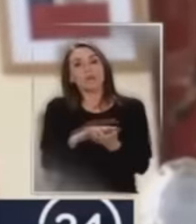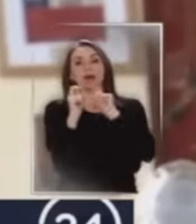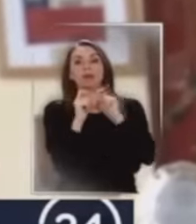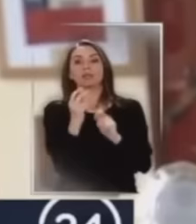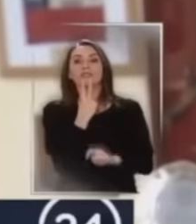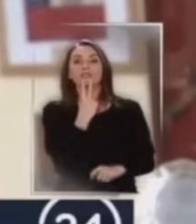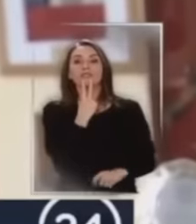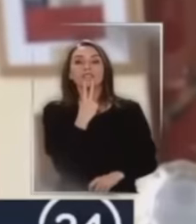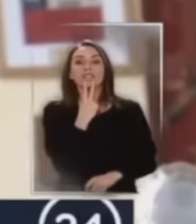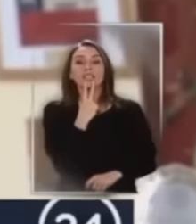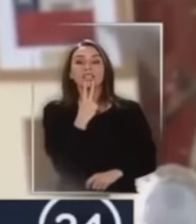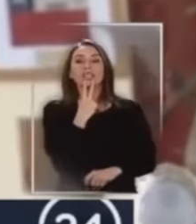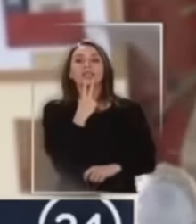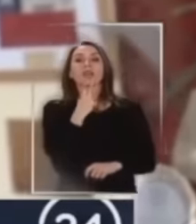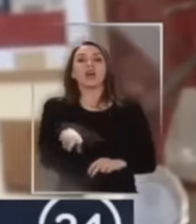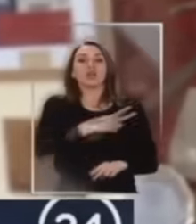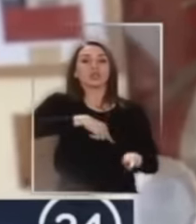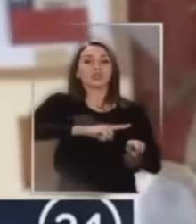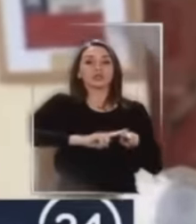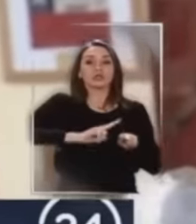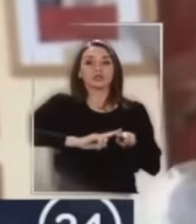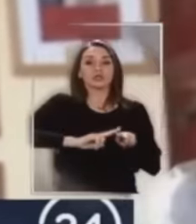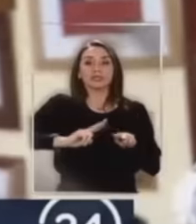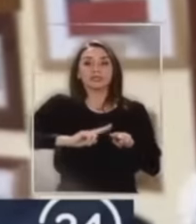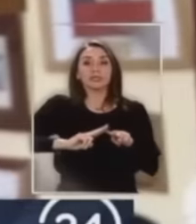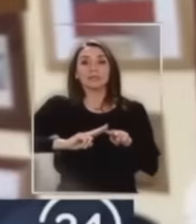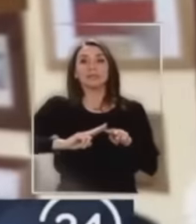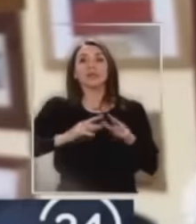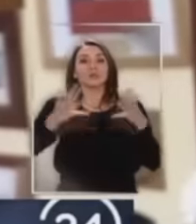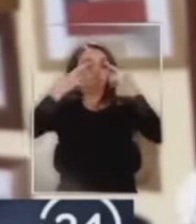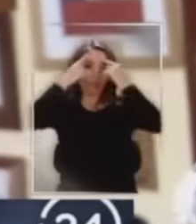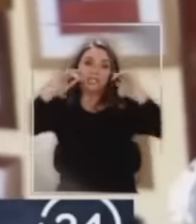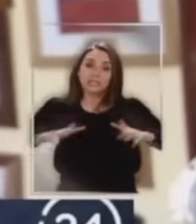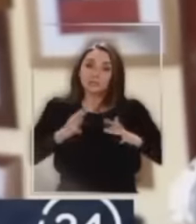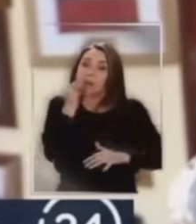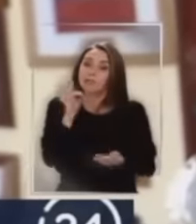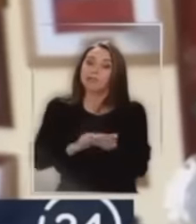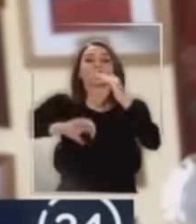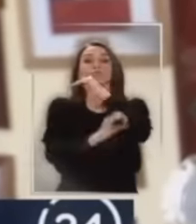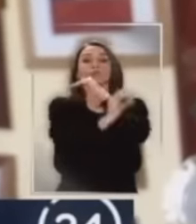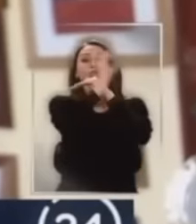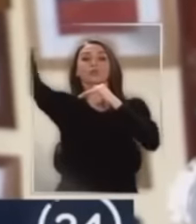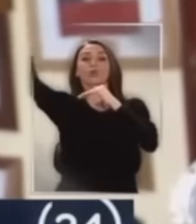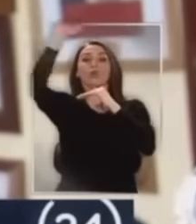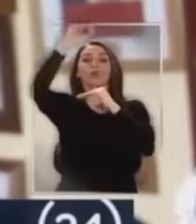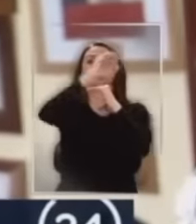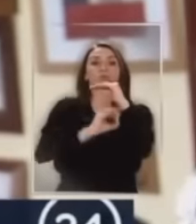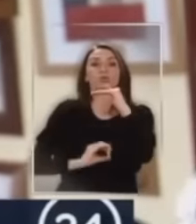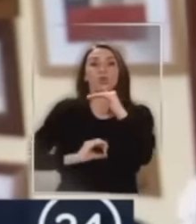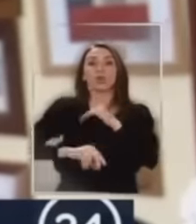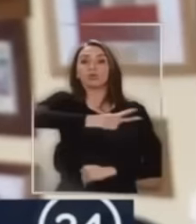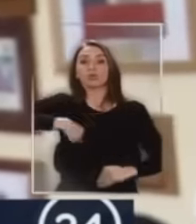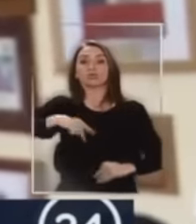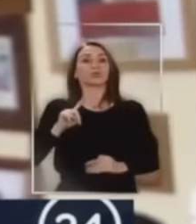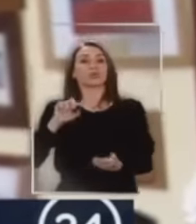vida. Las operaciones que realizamos fueron con harto, créame, con harto esfuerzo, ¿no? Estábamos de sol a sol y, insisto, ninguno de nosotros